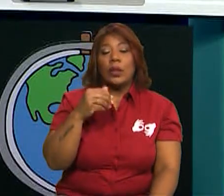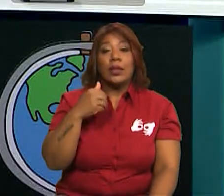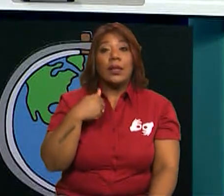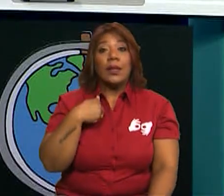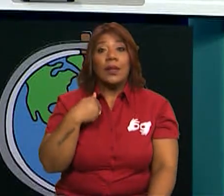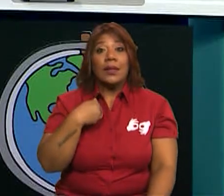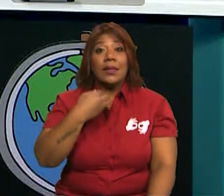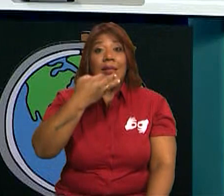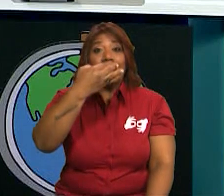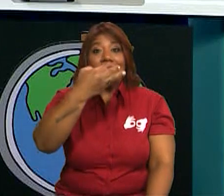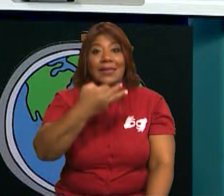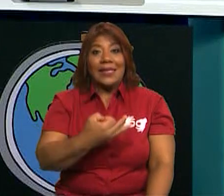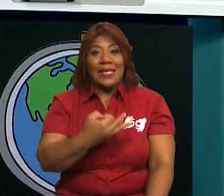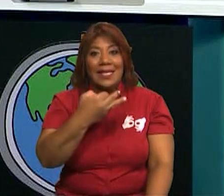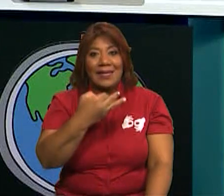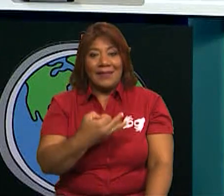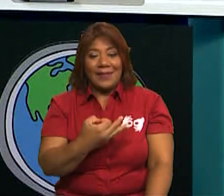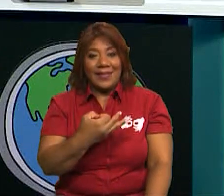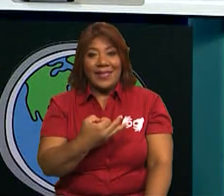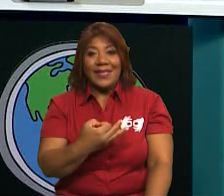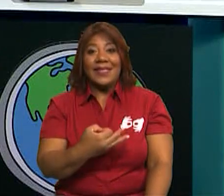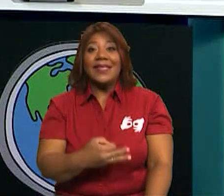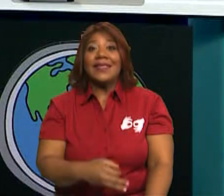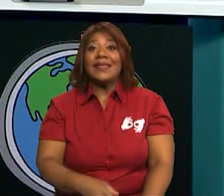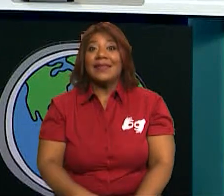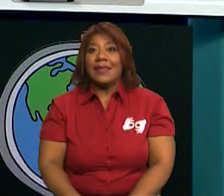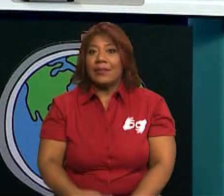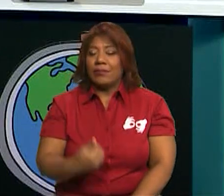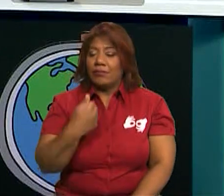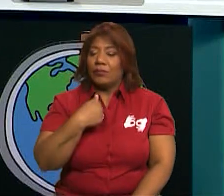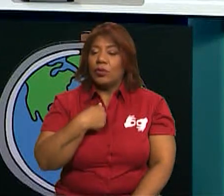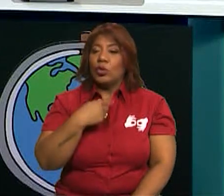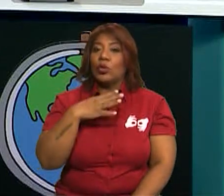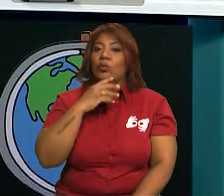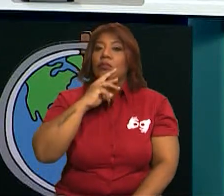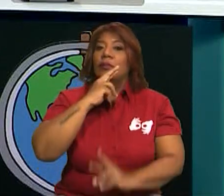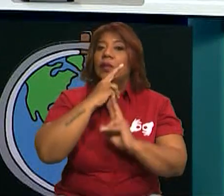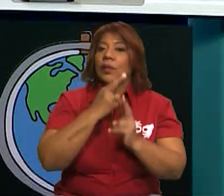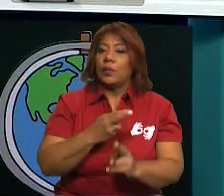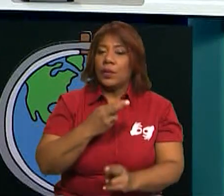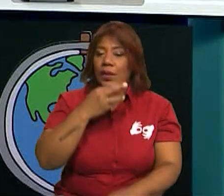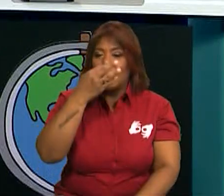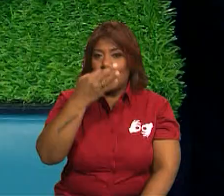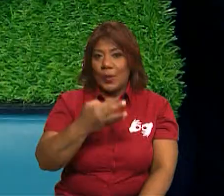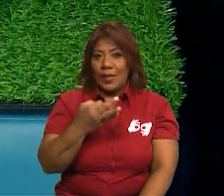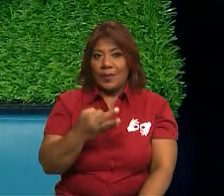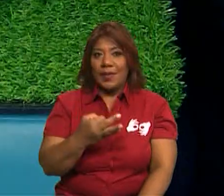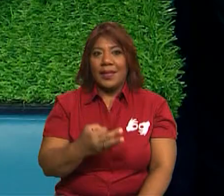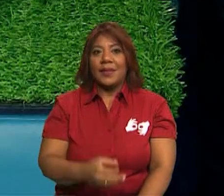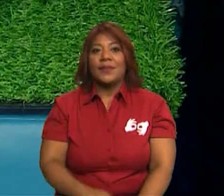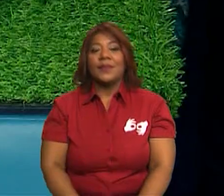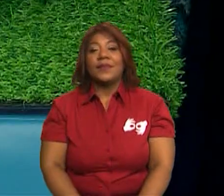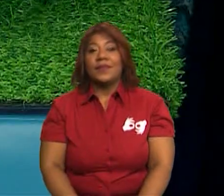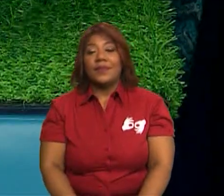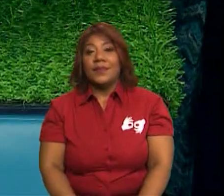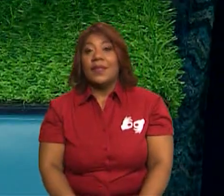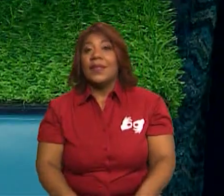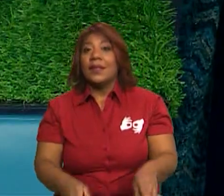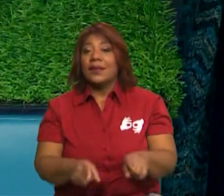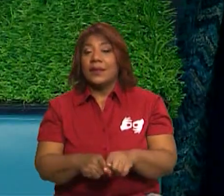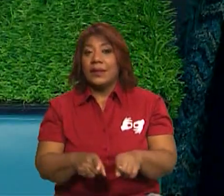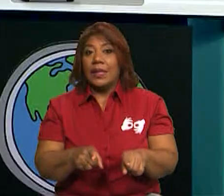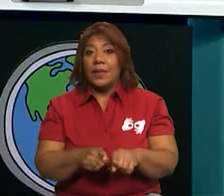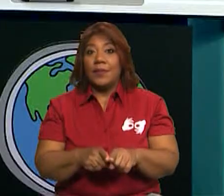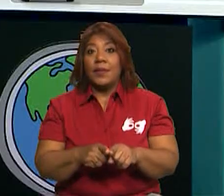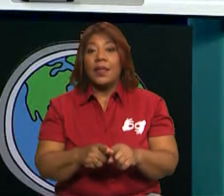ser sinceros a la hora de autoevaluarnos para saber entonces qué aprendizajes adquirir. La realimentación,